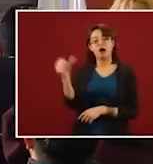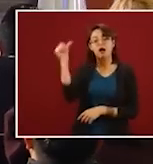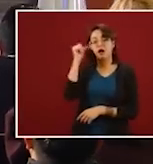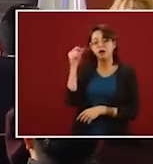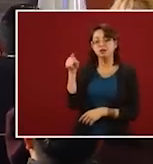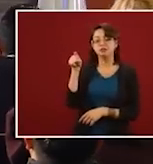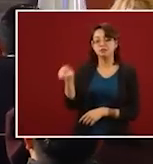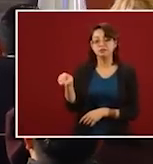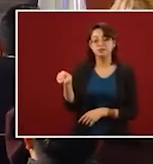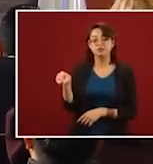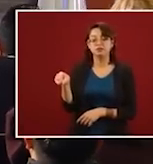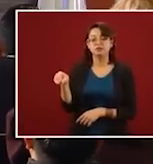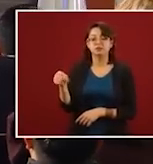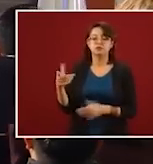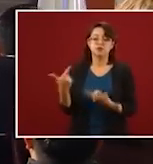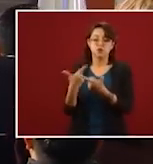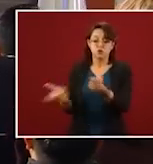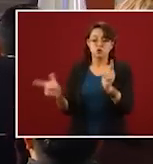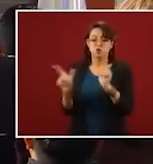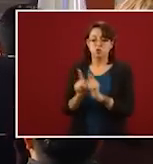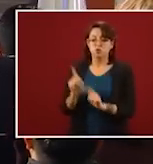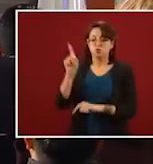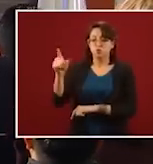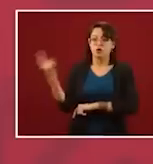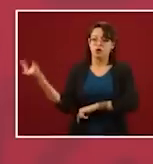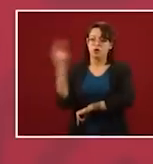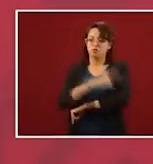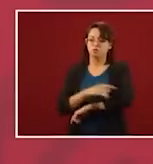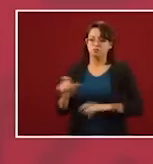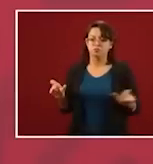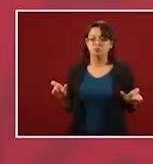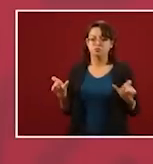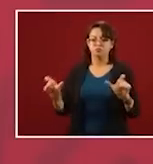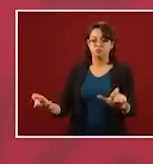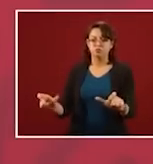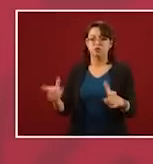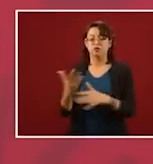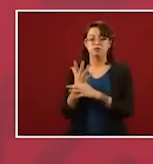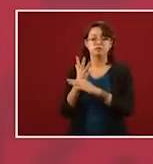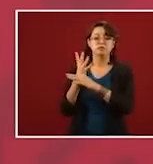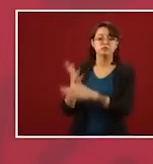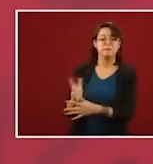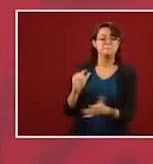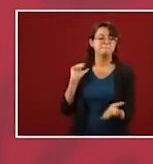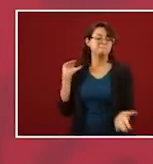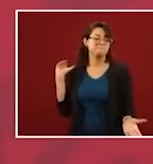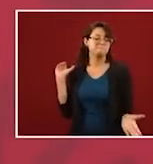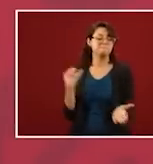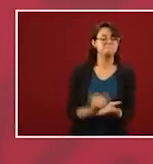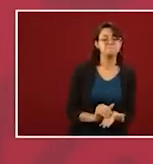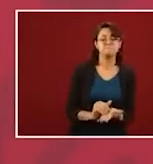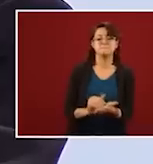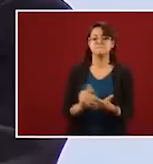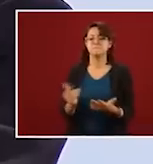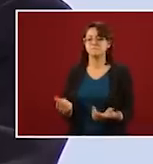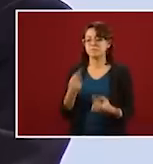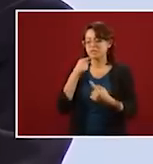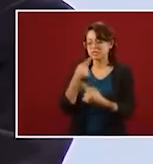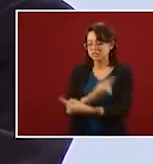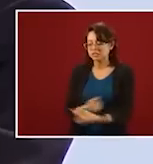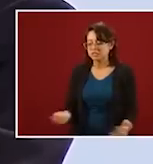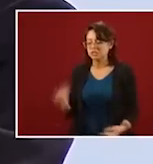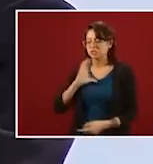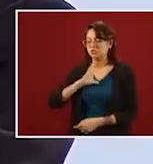este grupo que cerró el aeropuerto se hablaba de cientos de miles de casos de cáncer infantil al año.